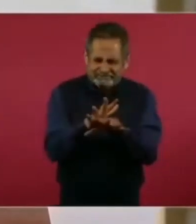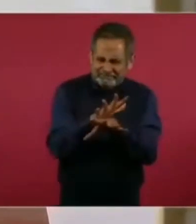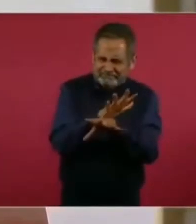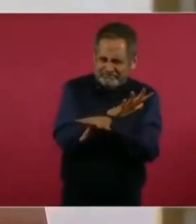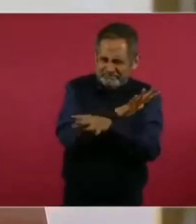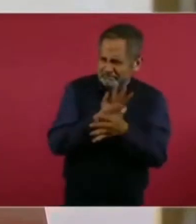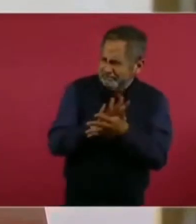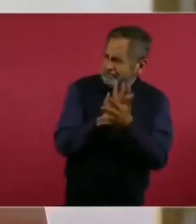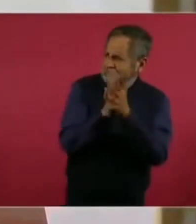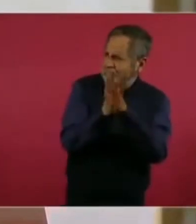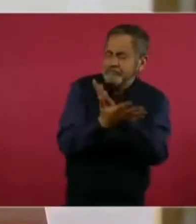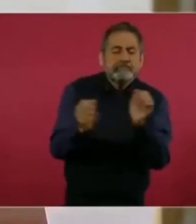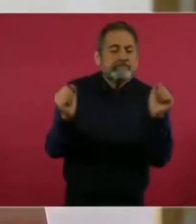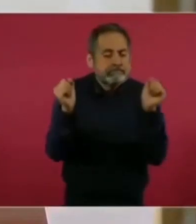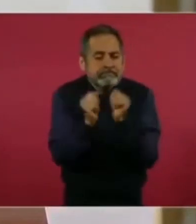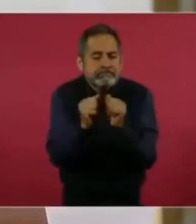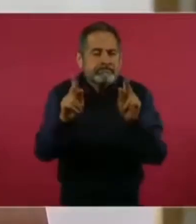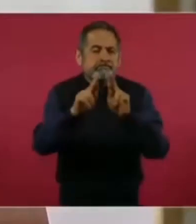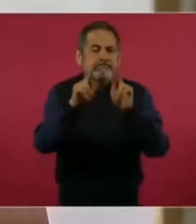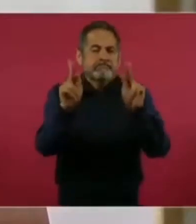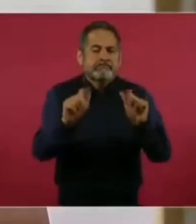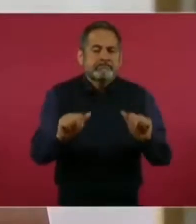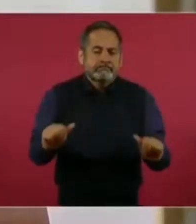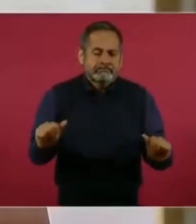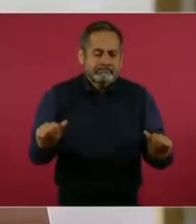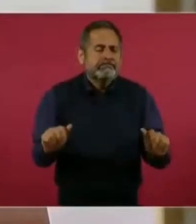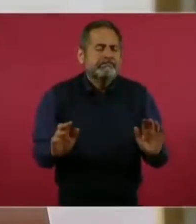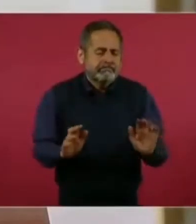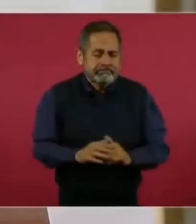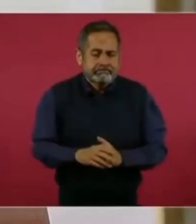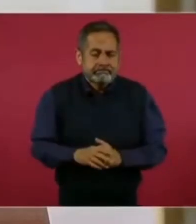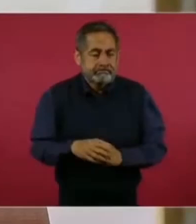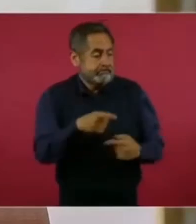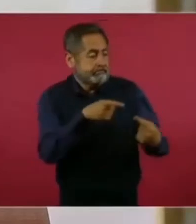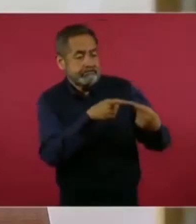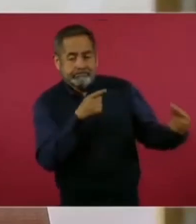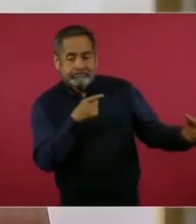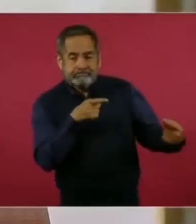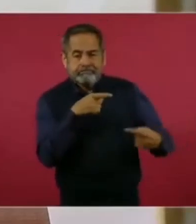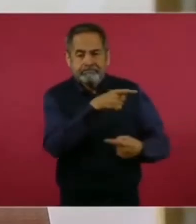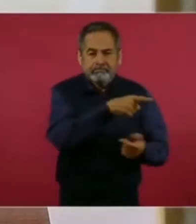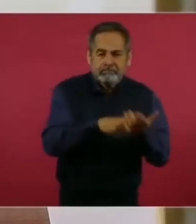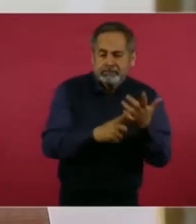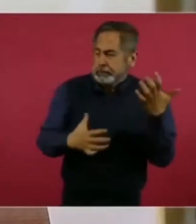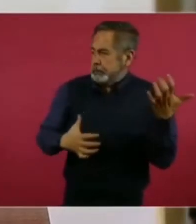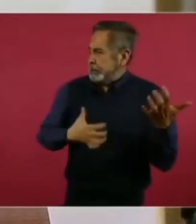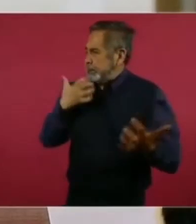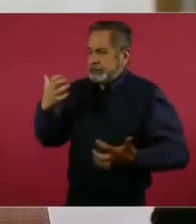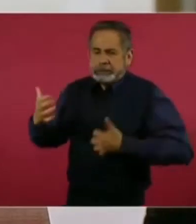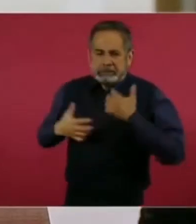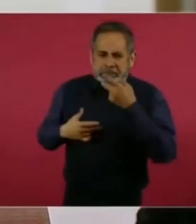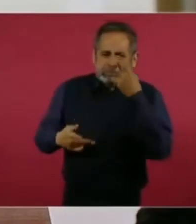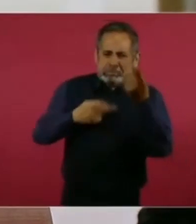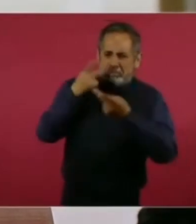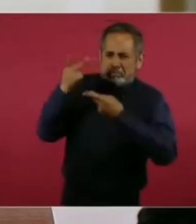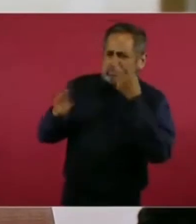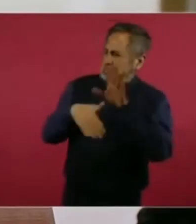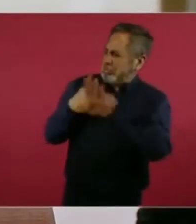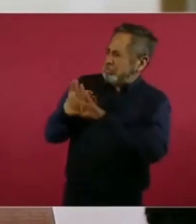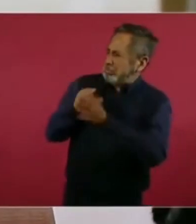transformación porque nuestros adversarios se enojan calumnian